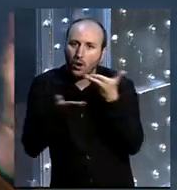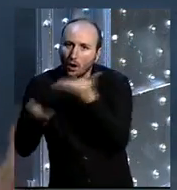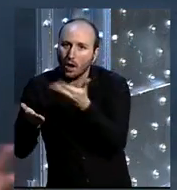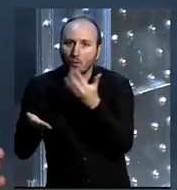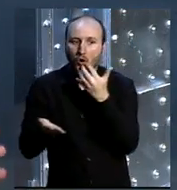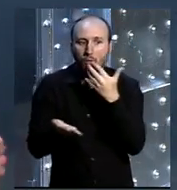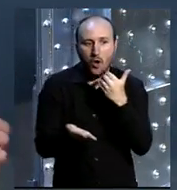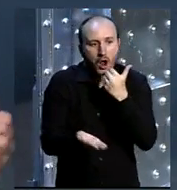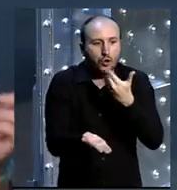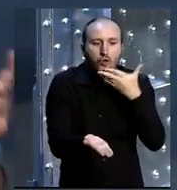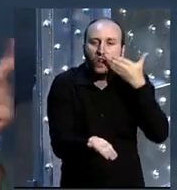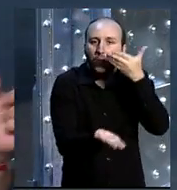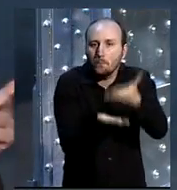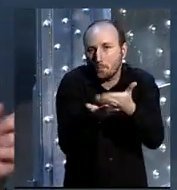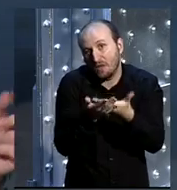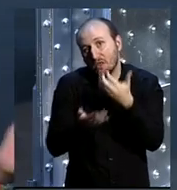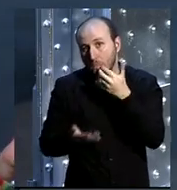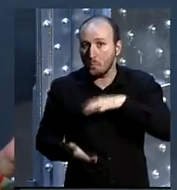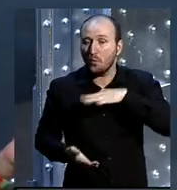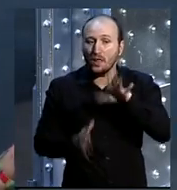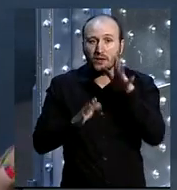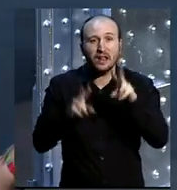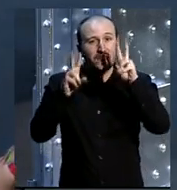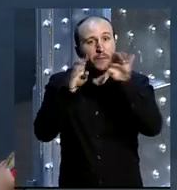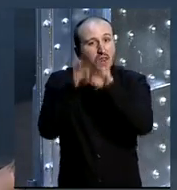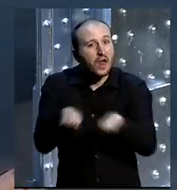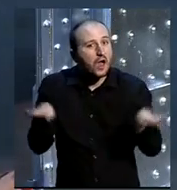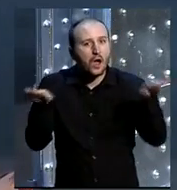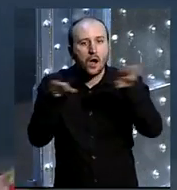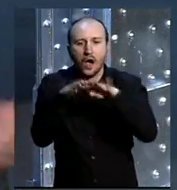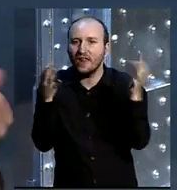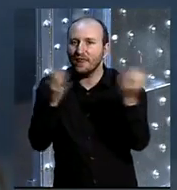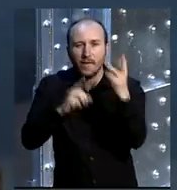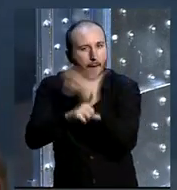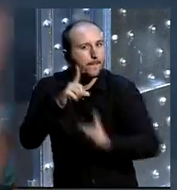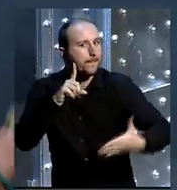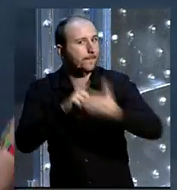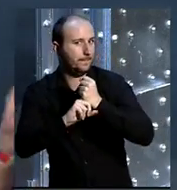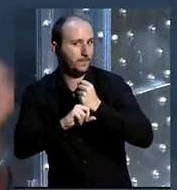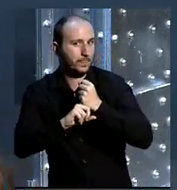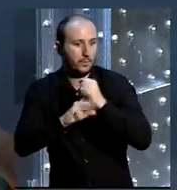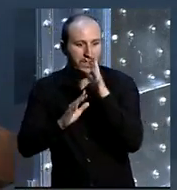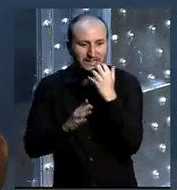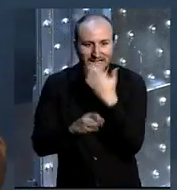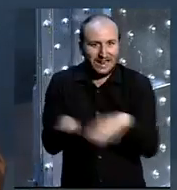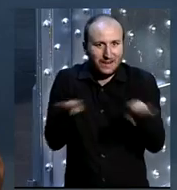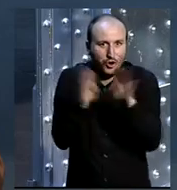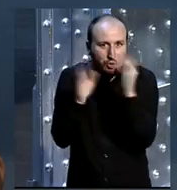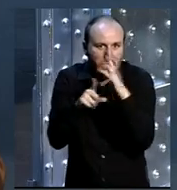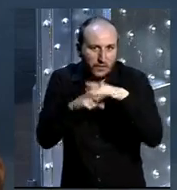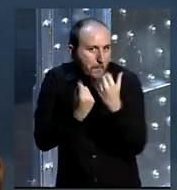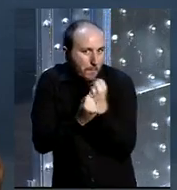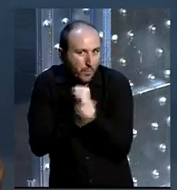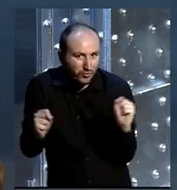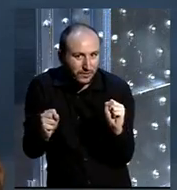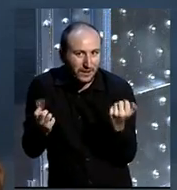demanda o una cualquier... Pero el equilibrio ese hay que buscarlo, porque si no es imposible, ¿no? Y por tanto